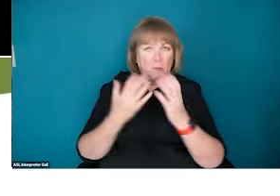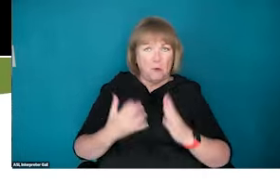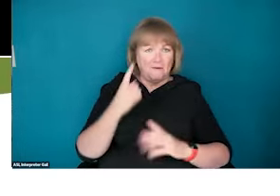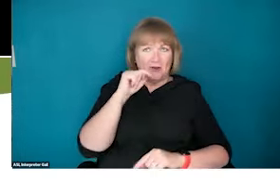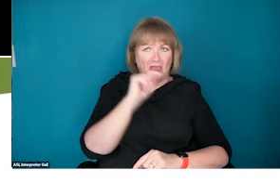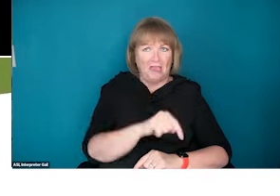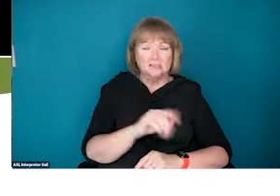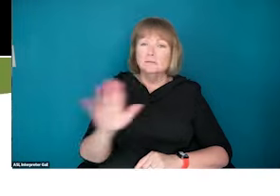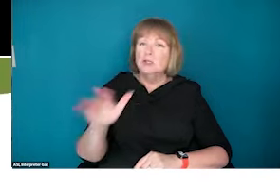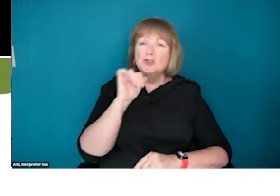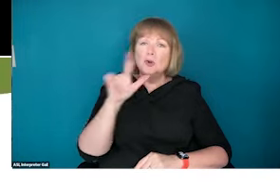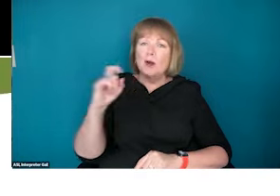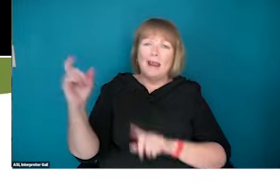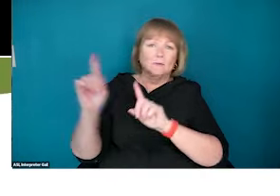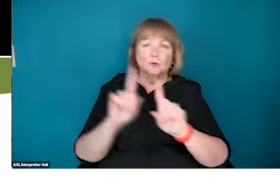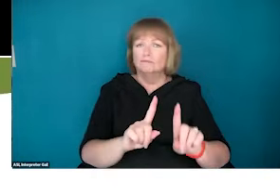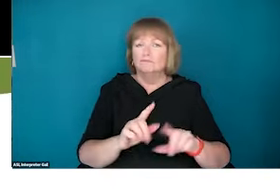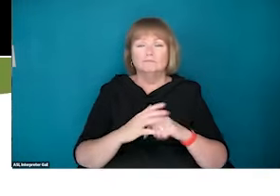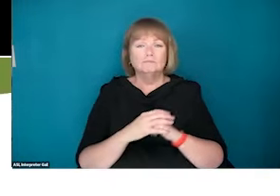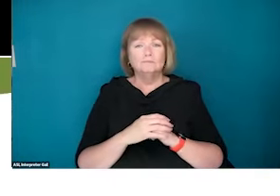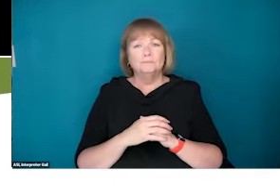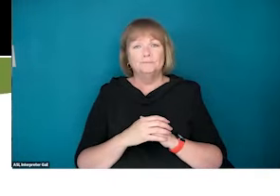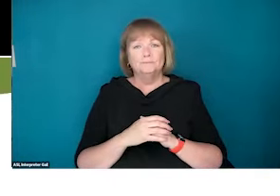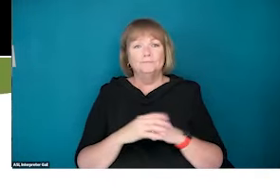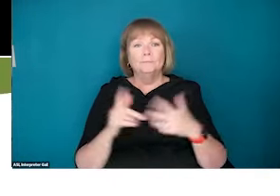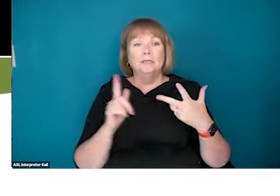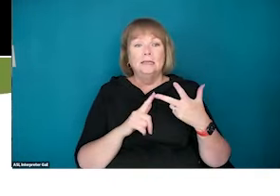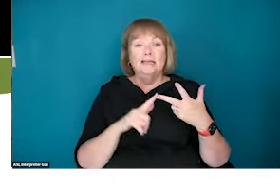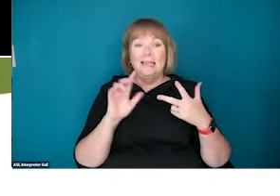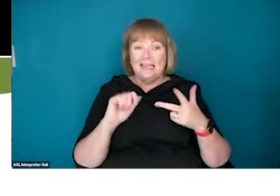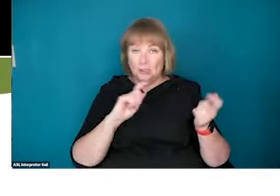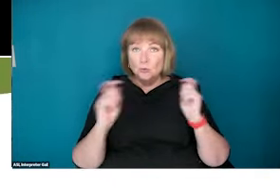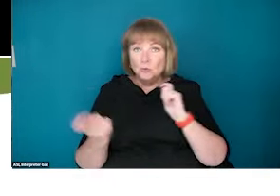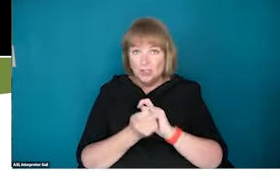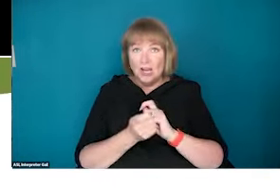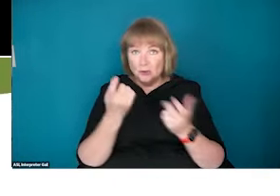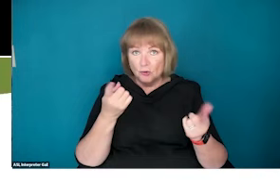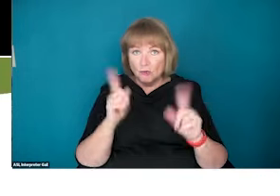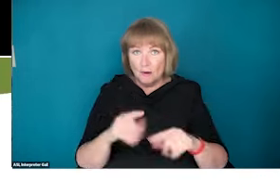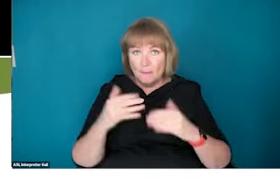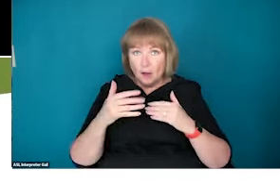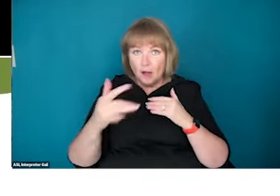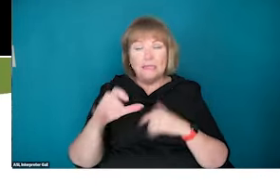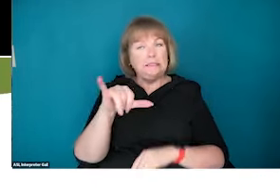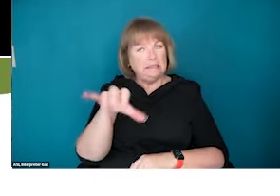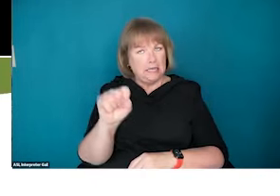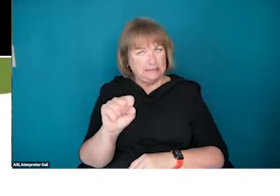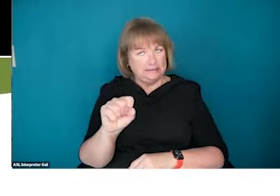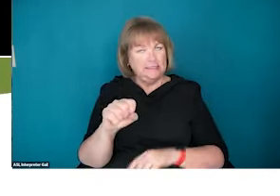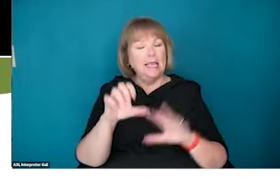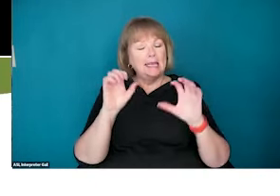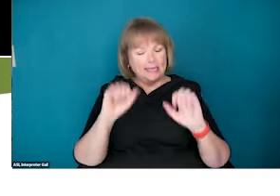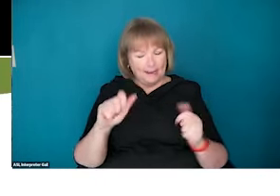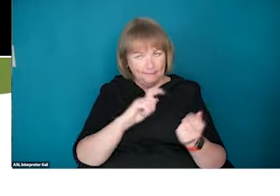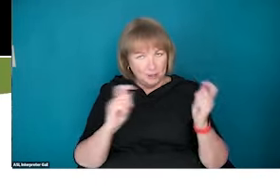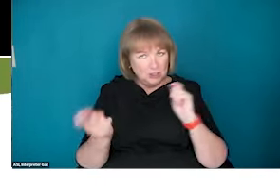pueden cambiar. Si no está funcionando para la persona o para la persona que lo está apoyando, usted puede hacer